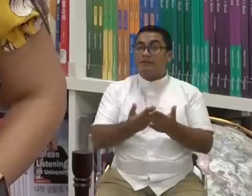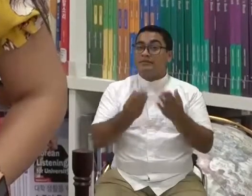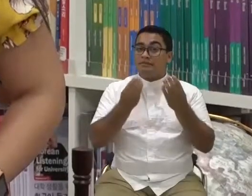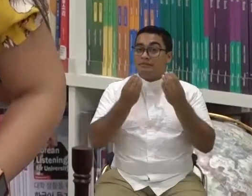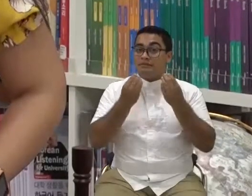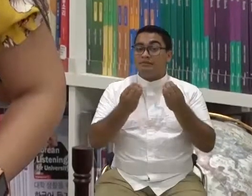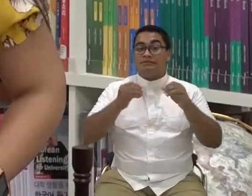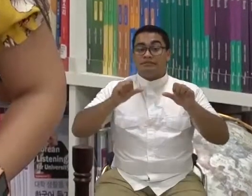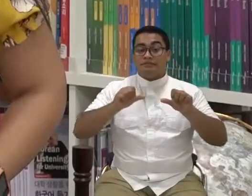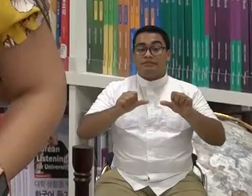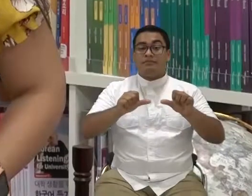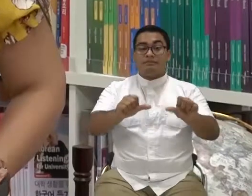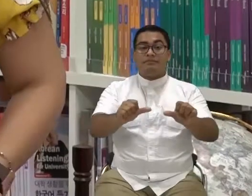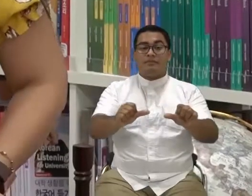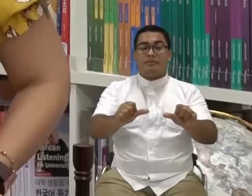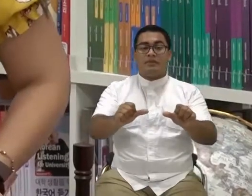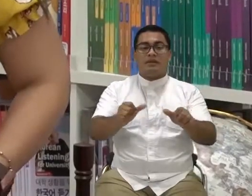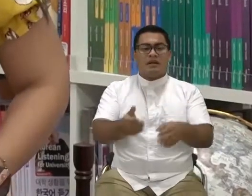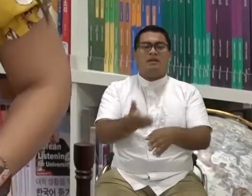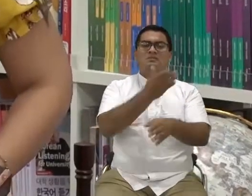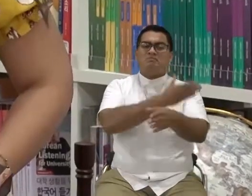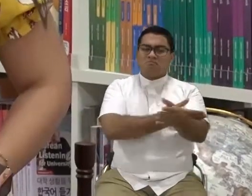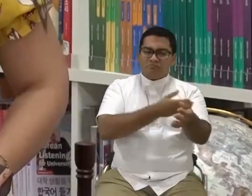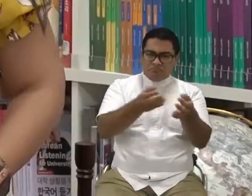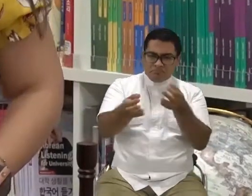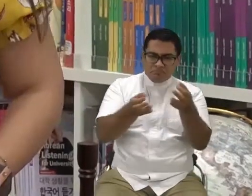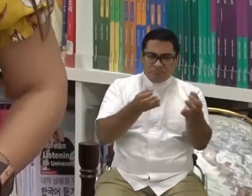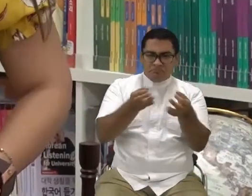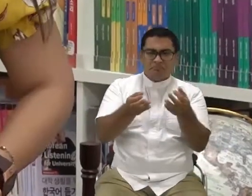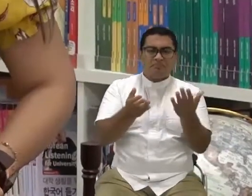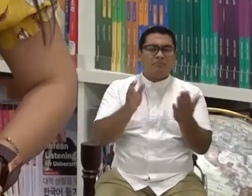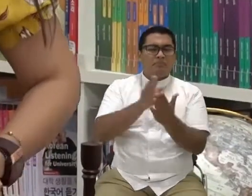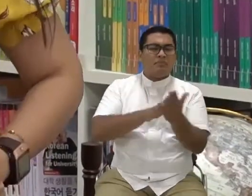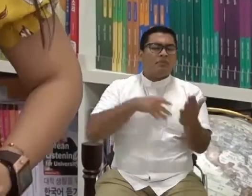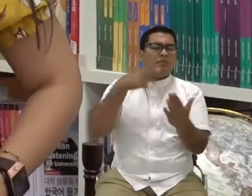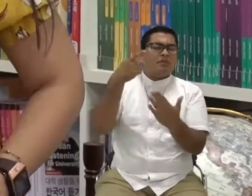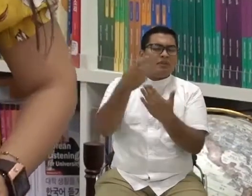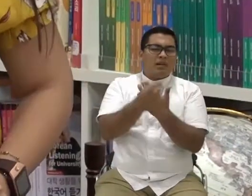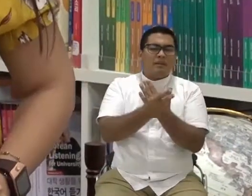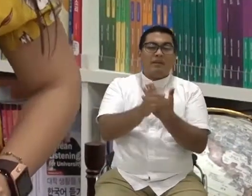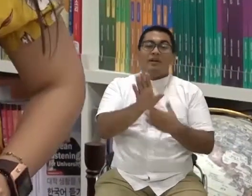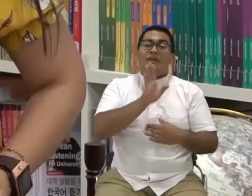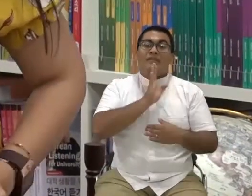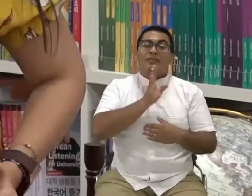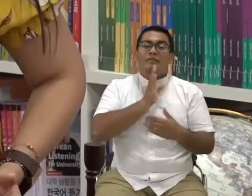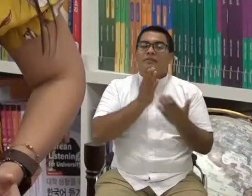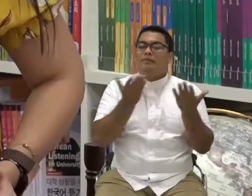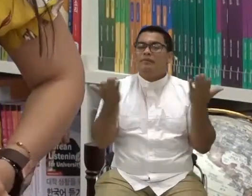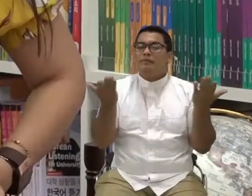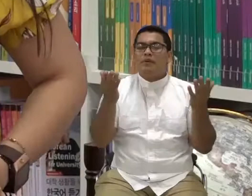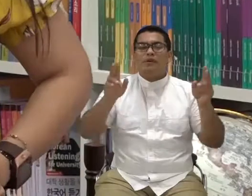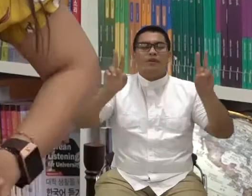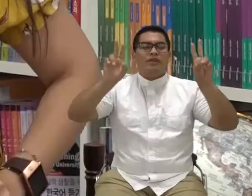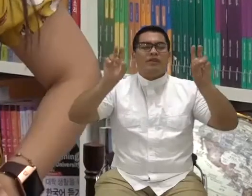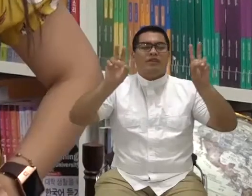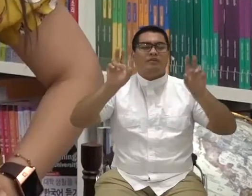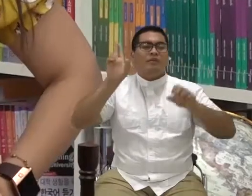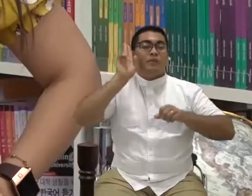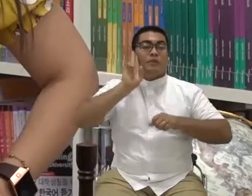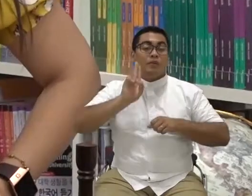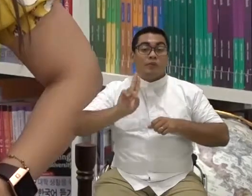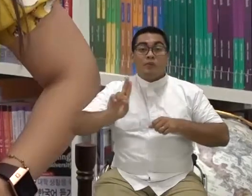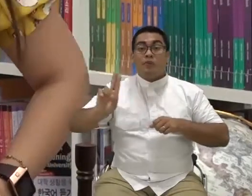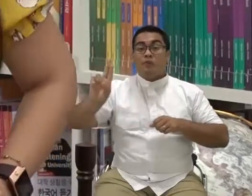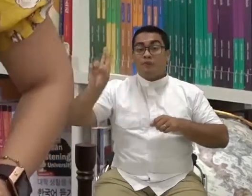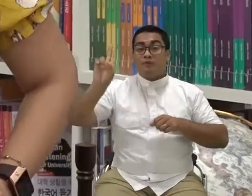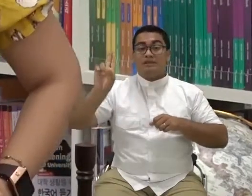Gracias por continuar con nosotros. Como bien le comentamos al inicio del programa, hoy estaremos hablando acerca de la participación de las